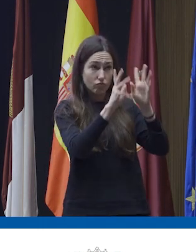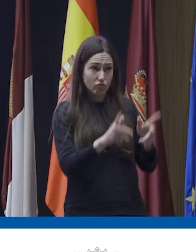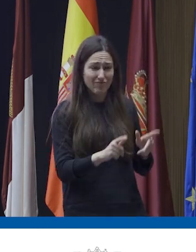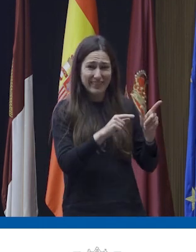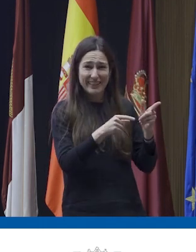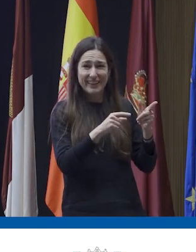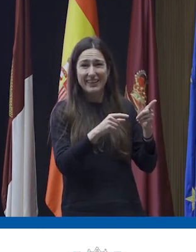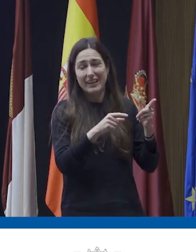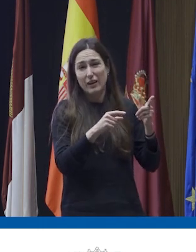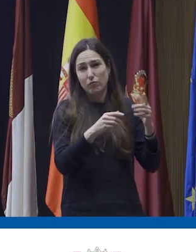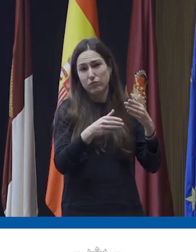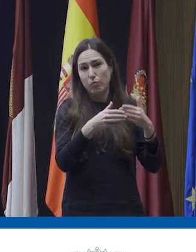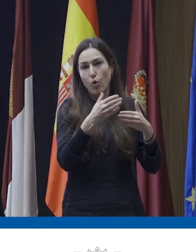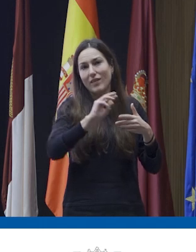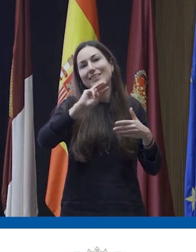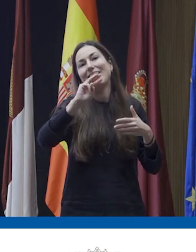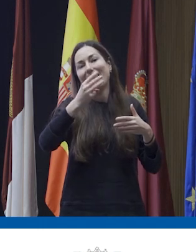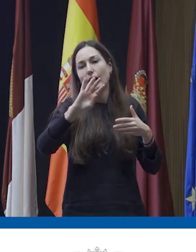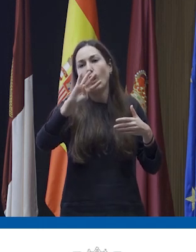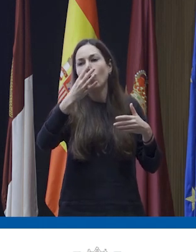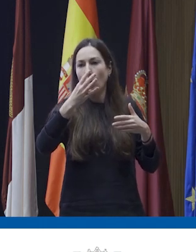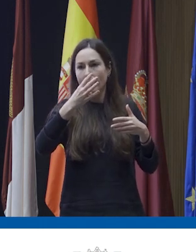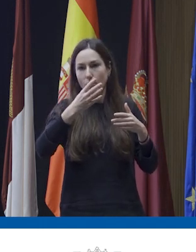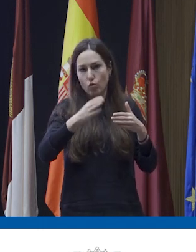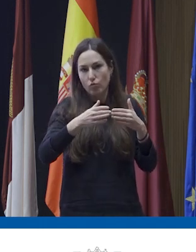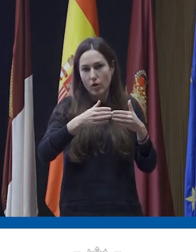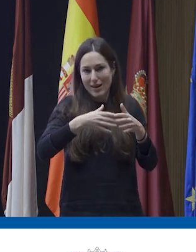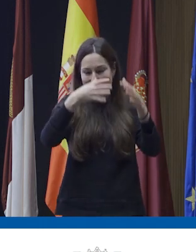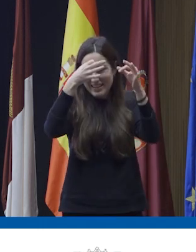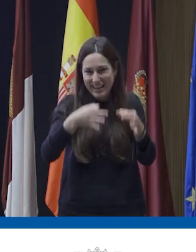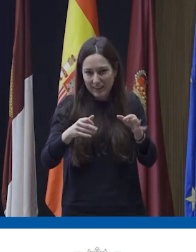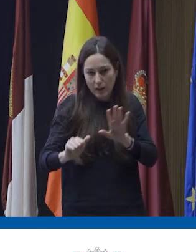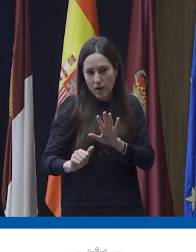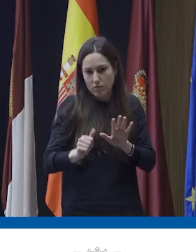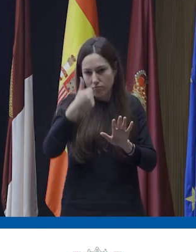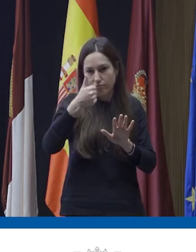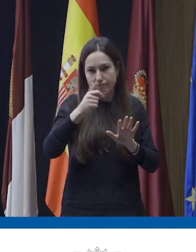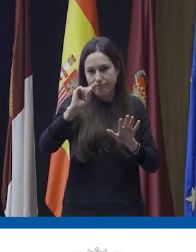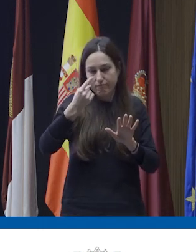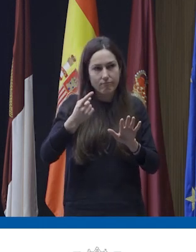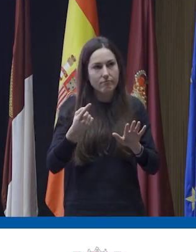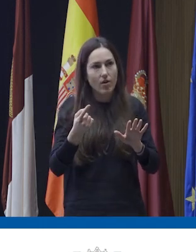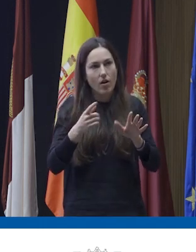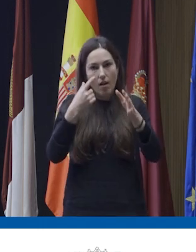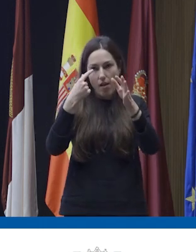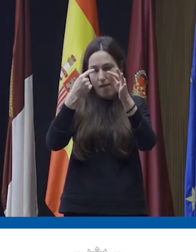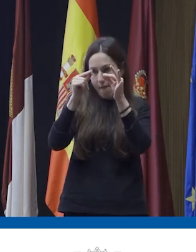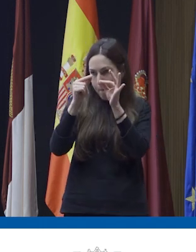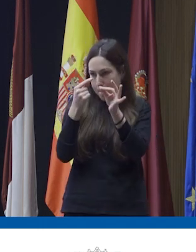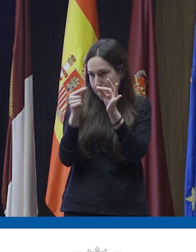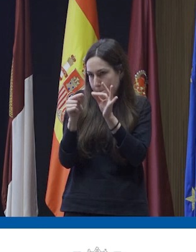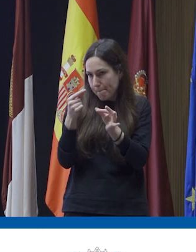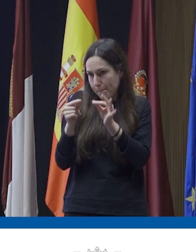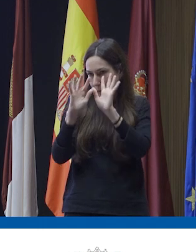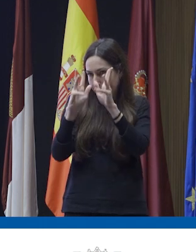tercera generación y de cuarta generación, que son las últimas y son las más exactas. Hay medidas con estas fórmulas de